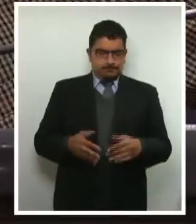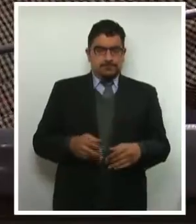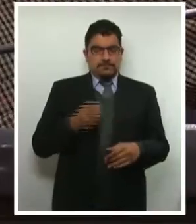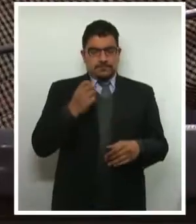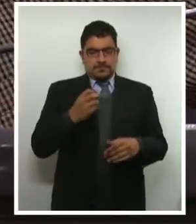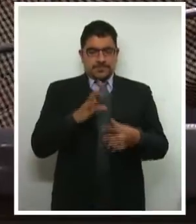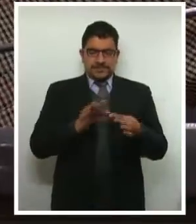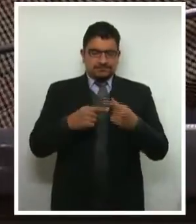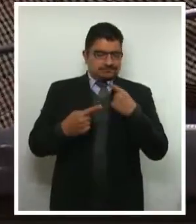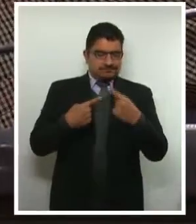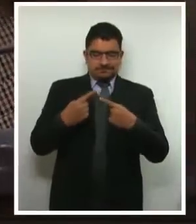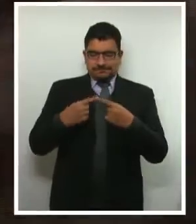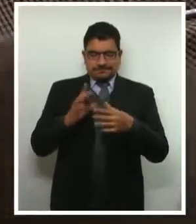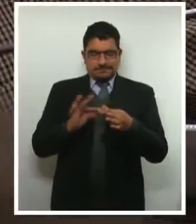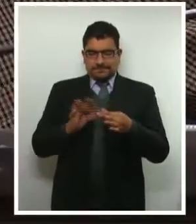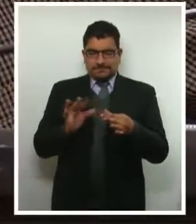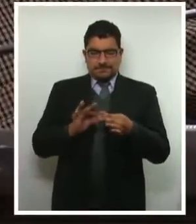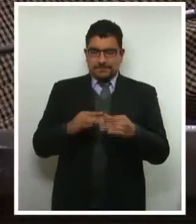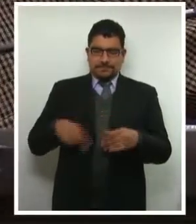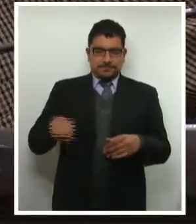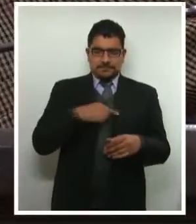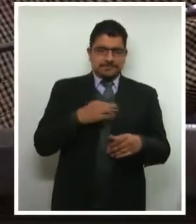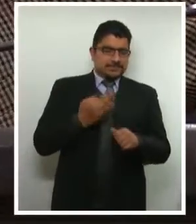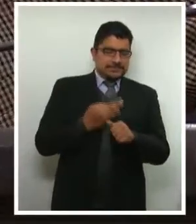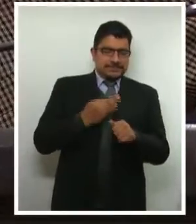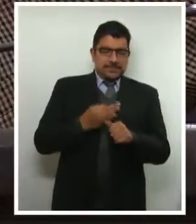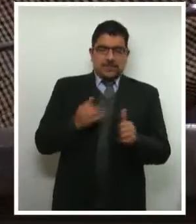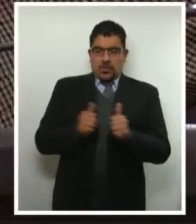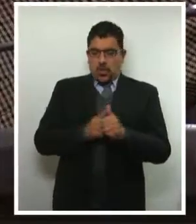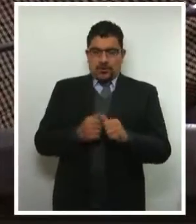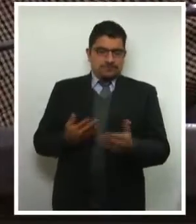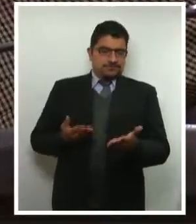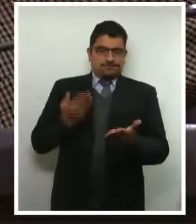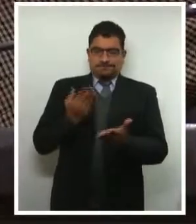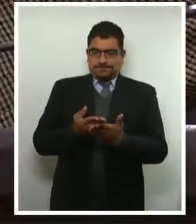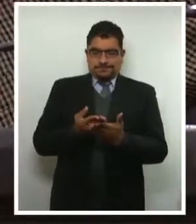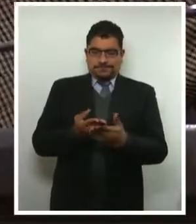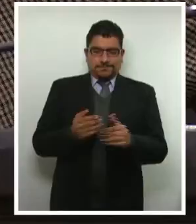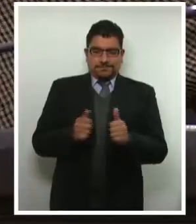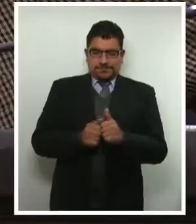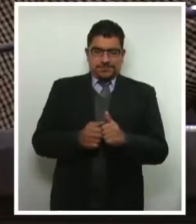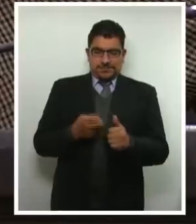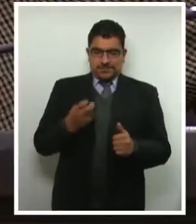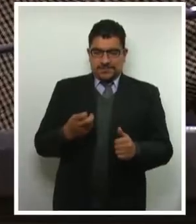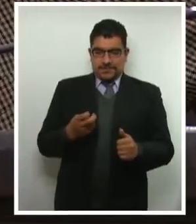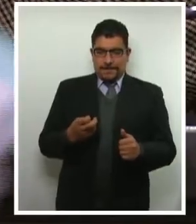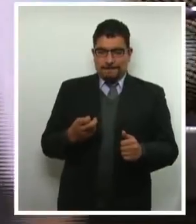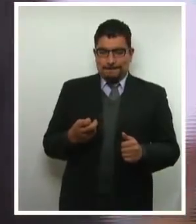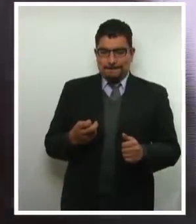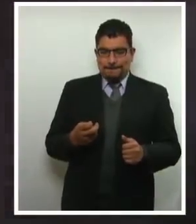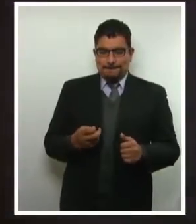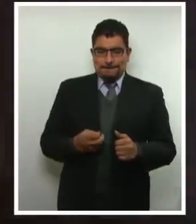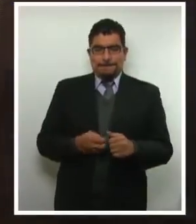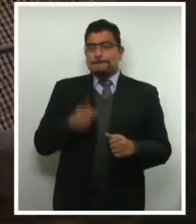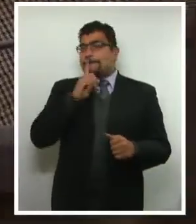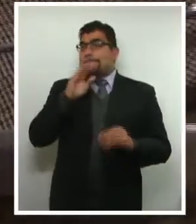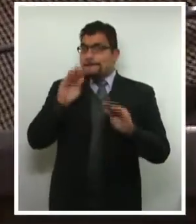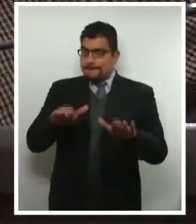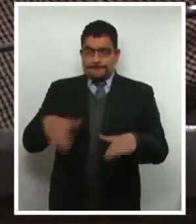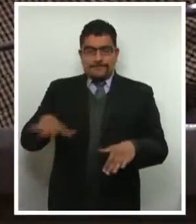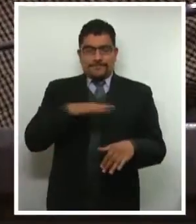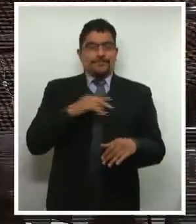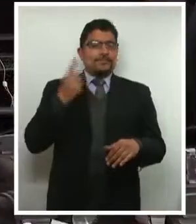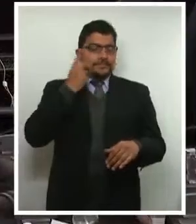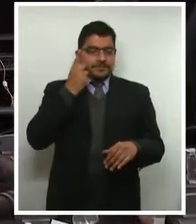se discutió, pero a la hora de proponer, de hacer la propuesta... Guardemos silencio. Diputado